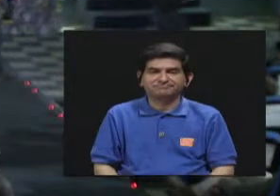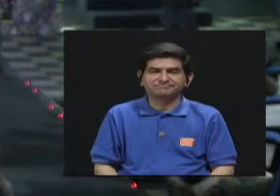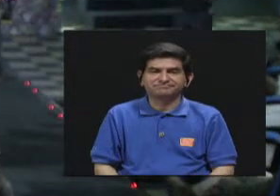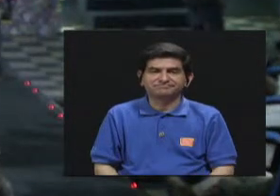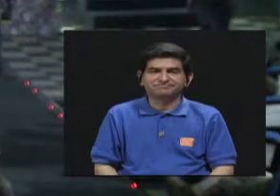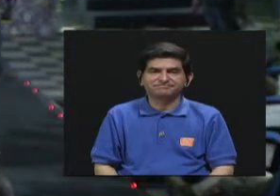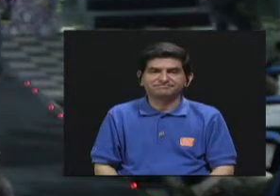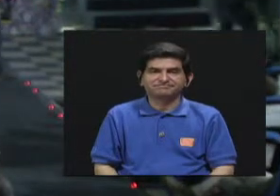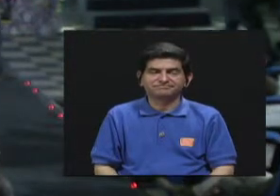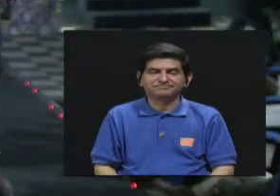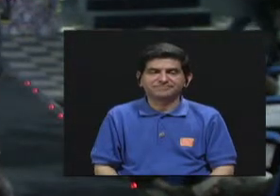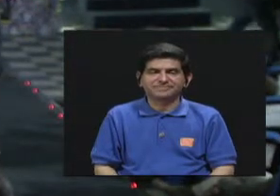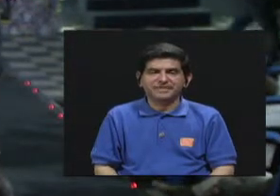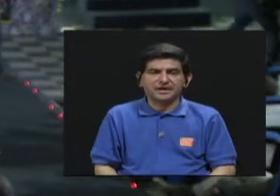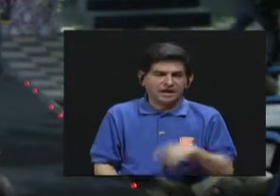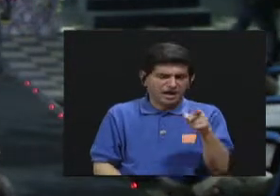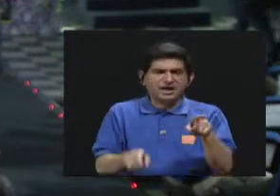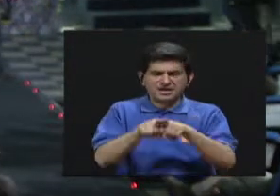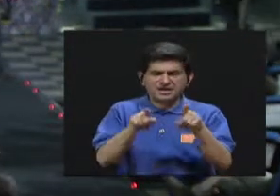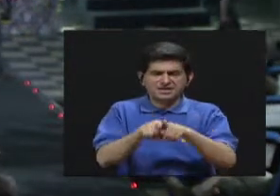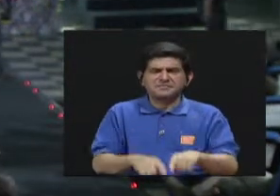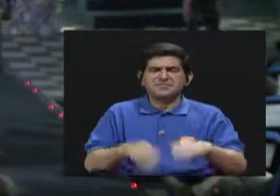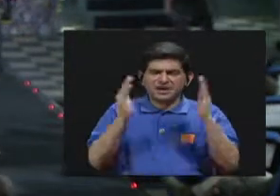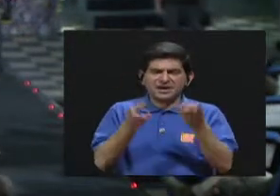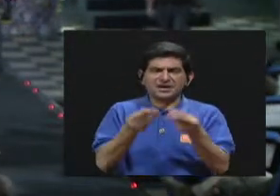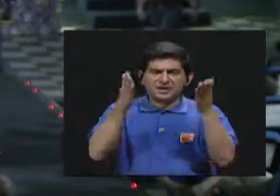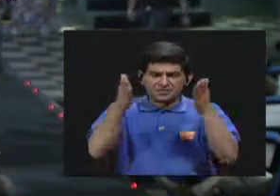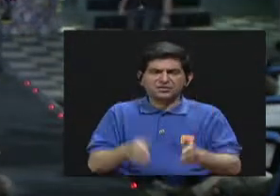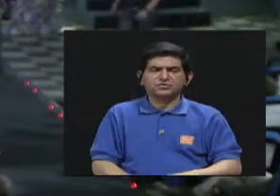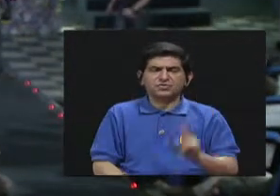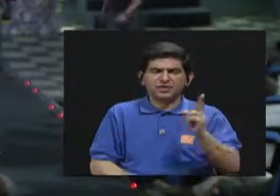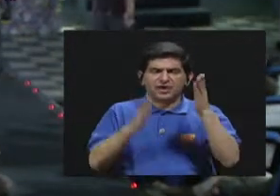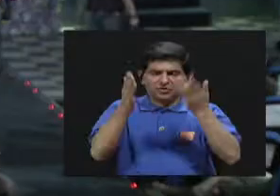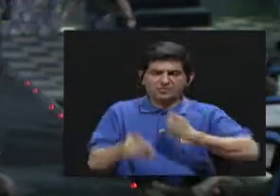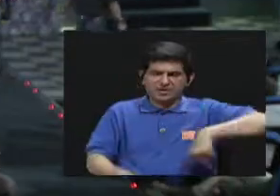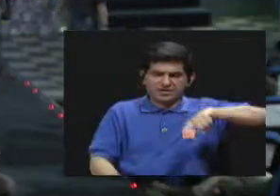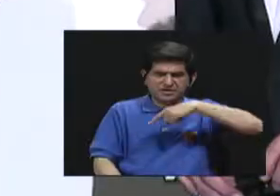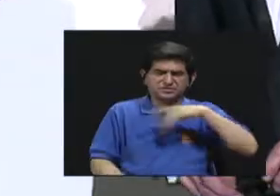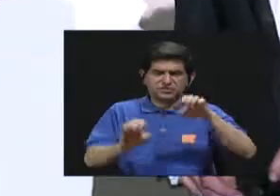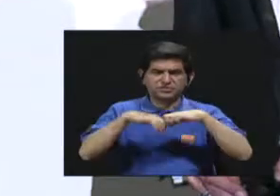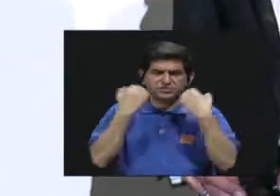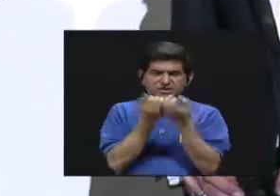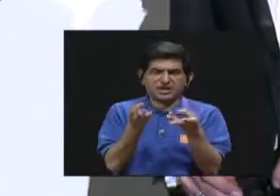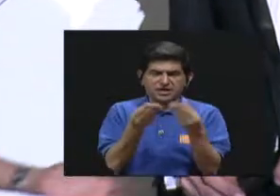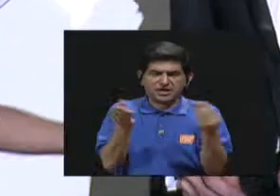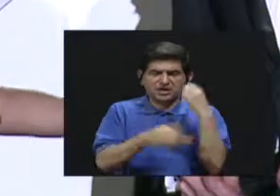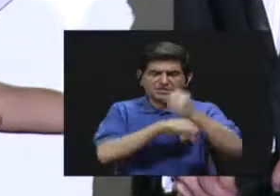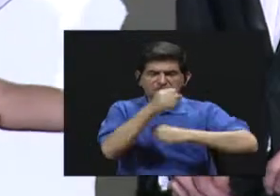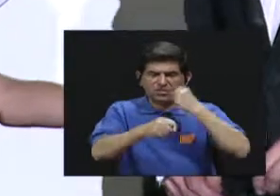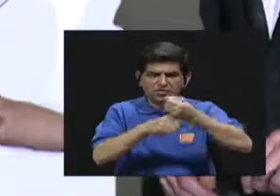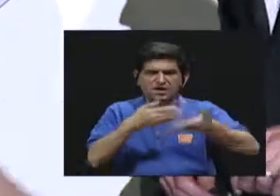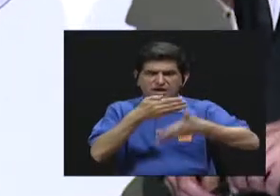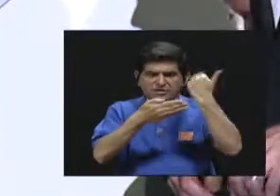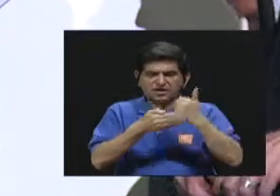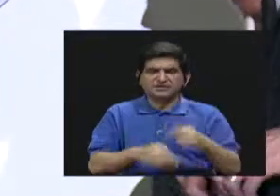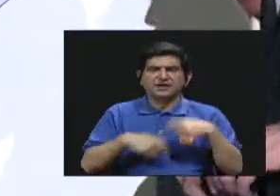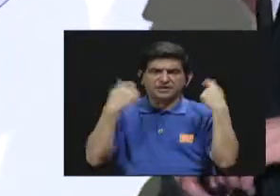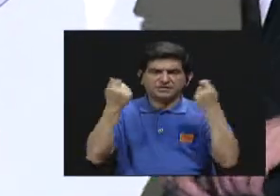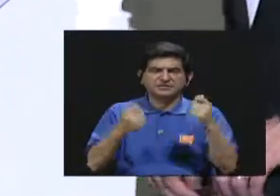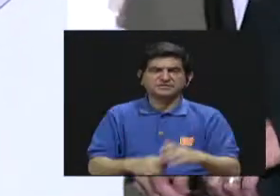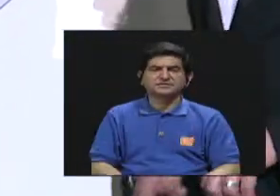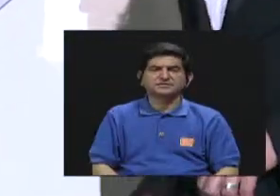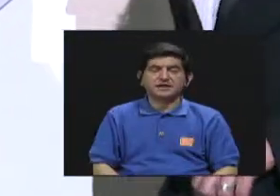gracias. Laura, gran productora también del cine nacional, fue compañera nuestra en el equipo de producción del año pasado, del festival también. Bisontes, y que